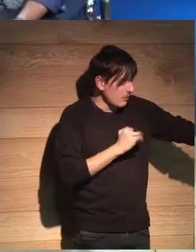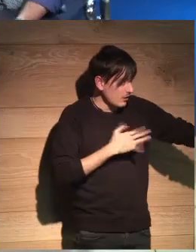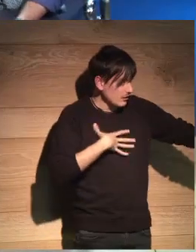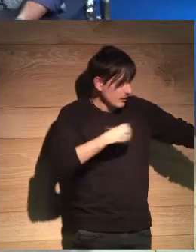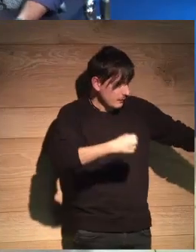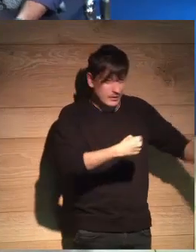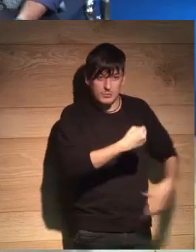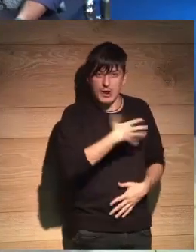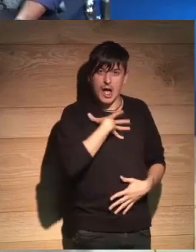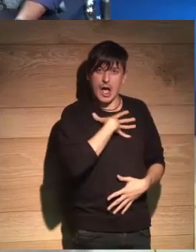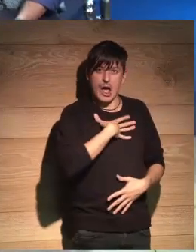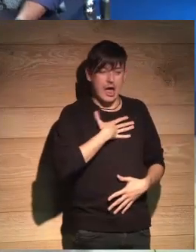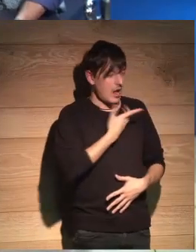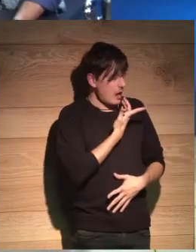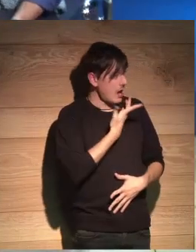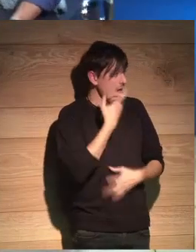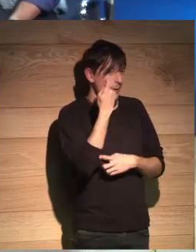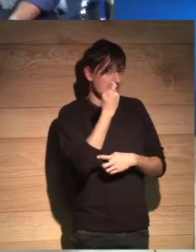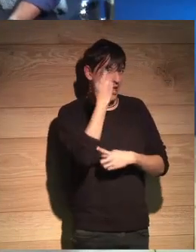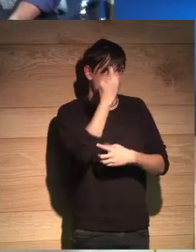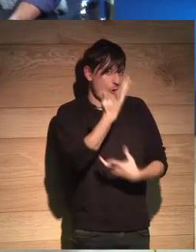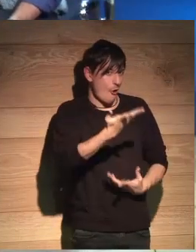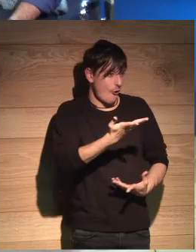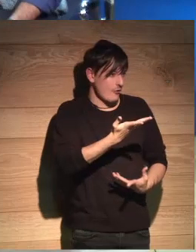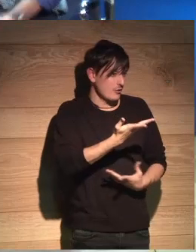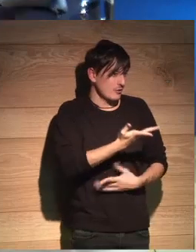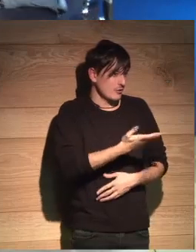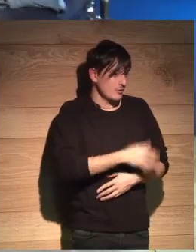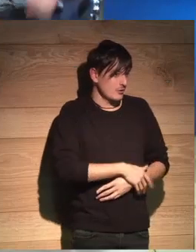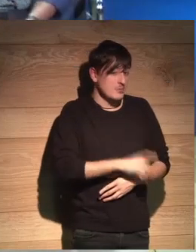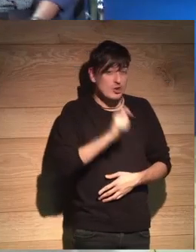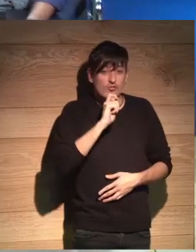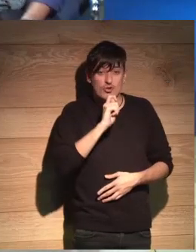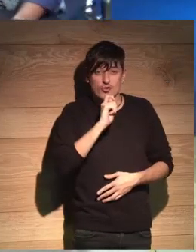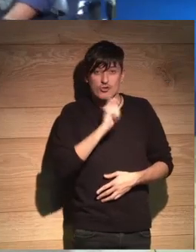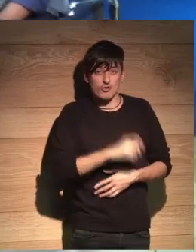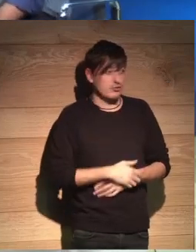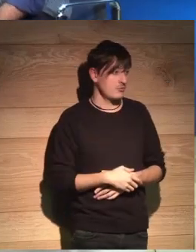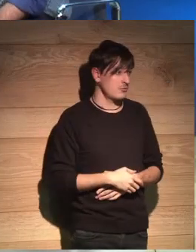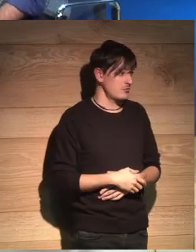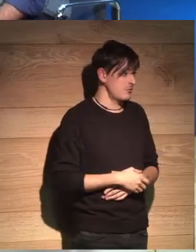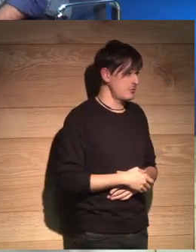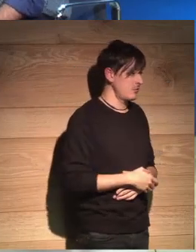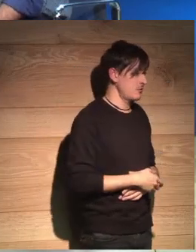a un amable y valiente caballero. El micrófono se lo pasamos por allí.